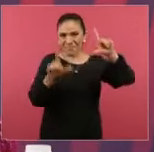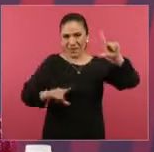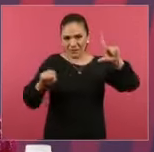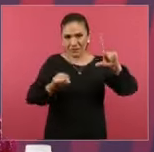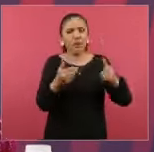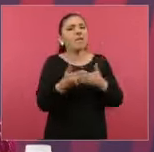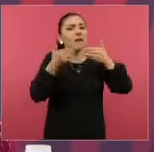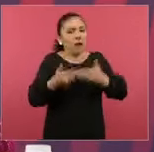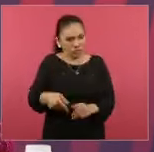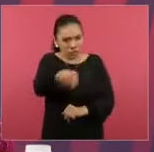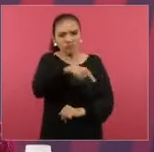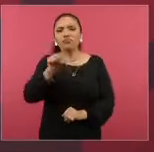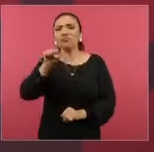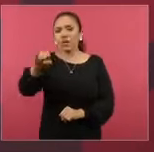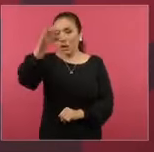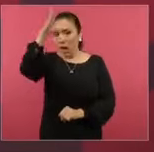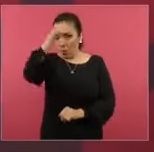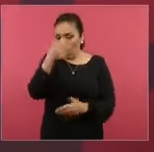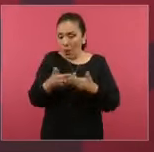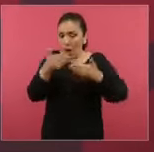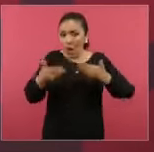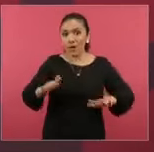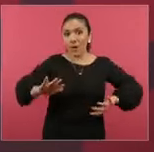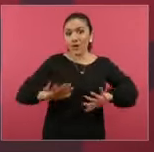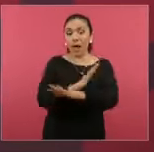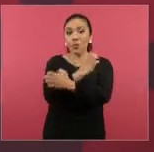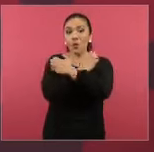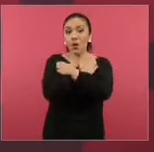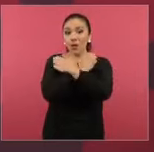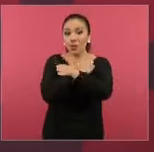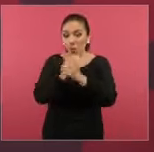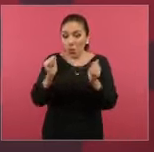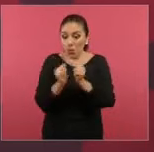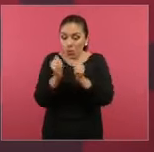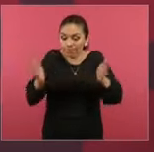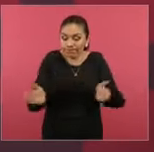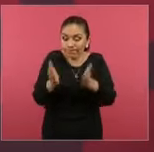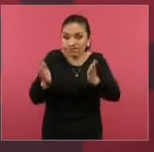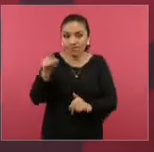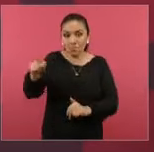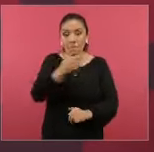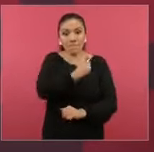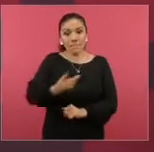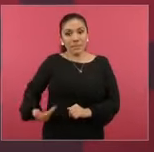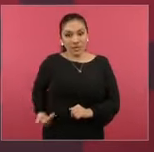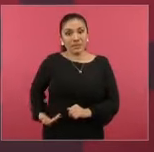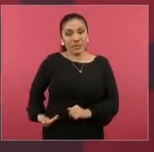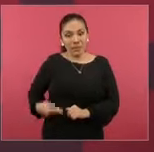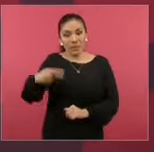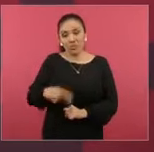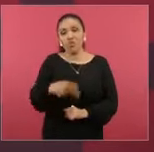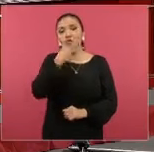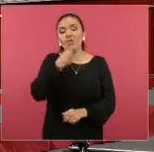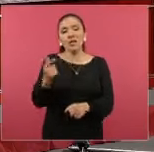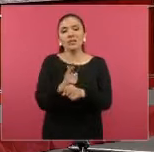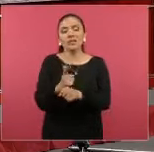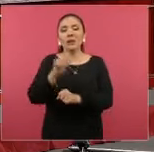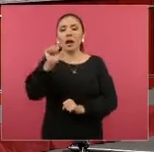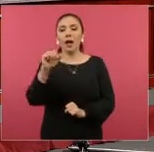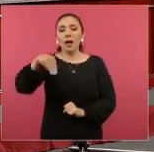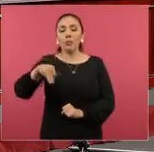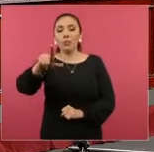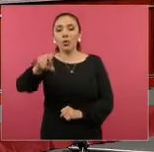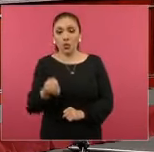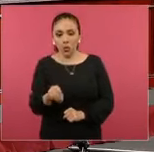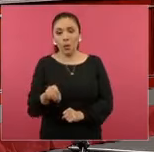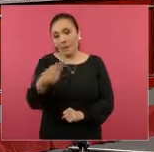están completamente de acuerdo en la transformación educativa que está impulsando el presidente de la República, el licenciado Andrés Manuel López